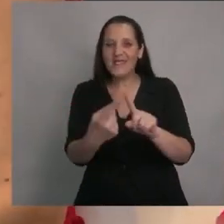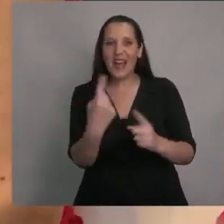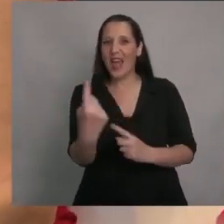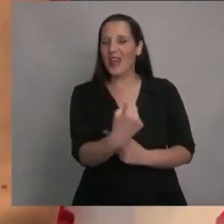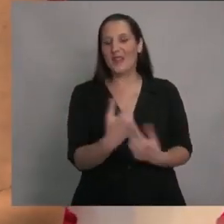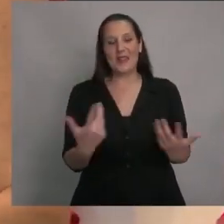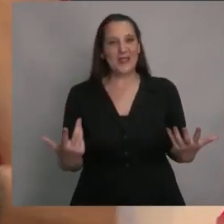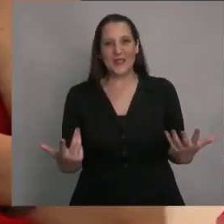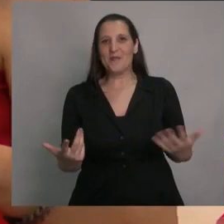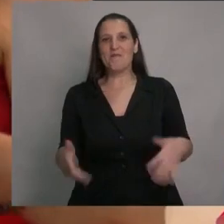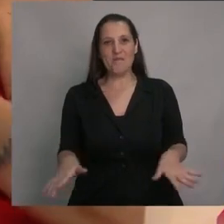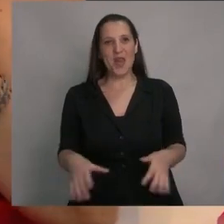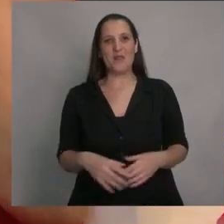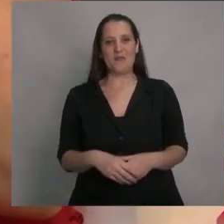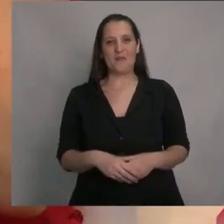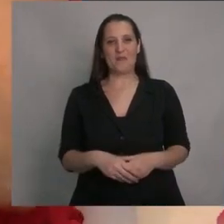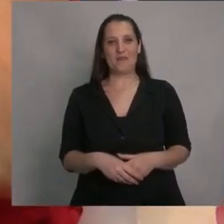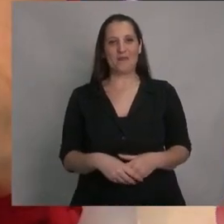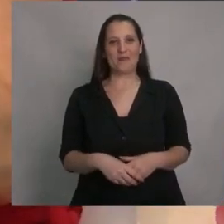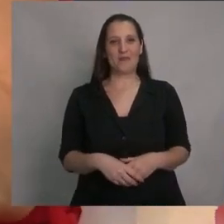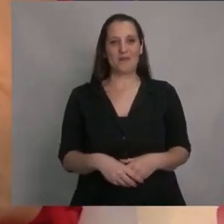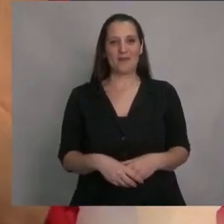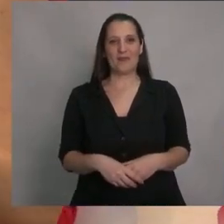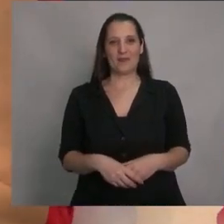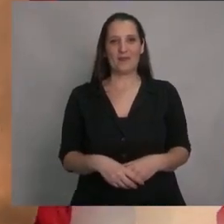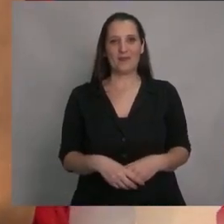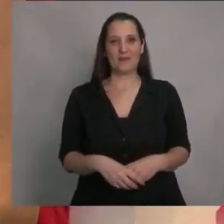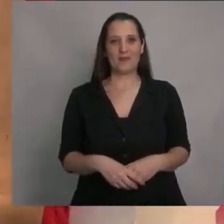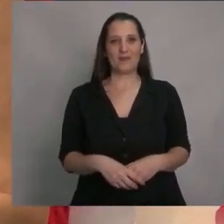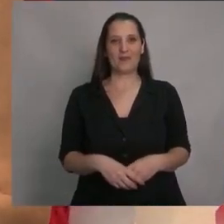Pero vamos a hacer lo posible.